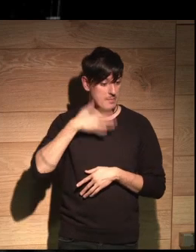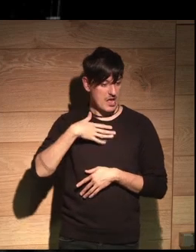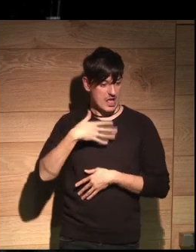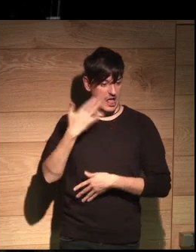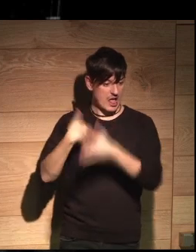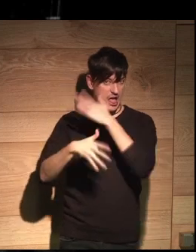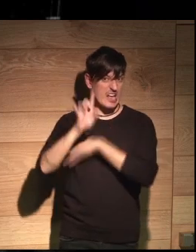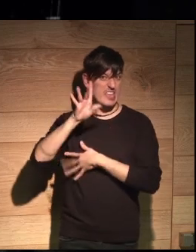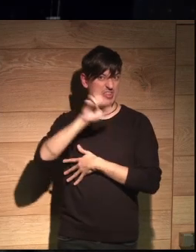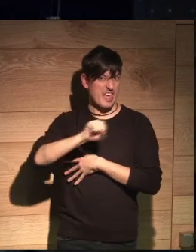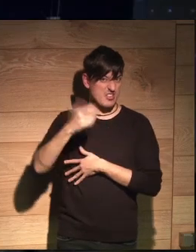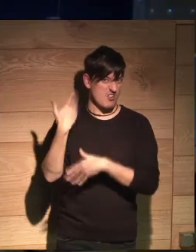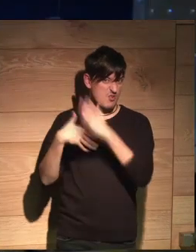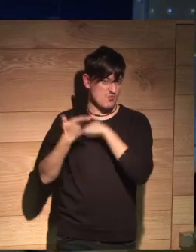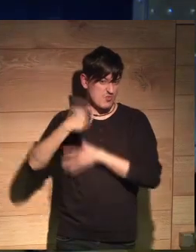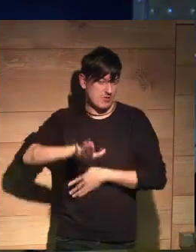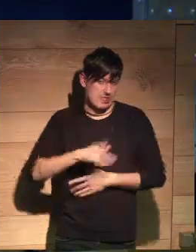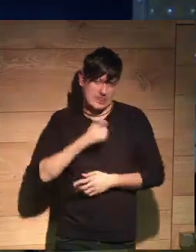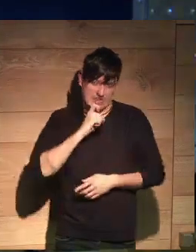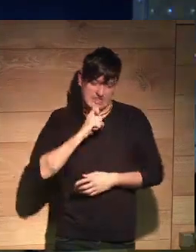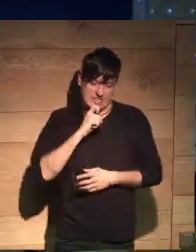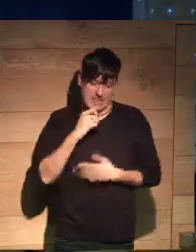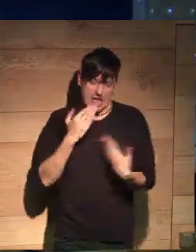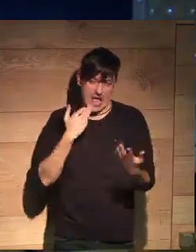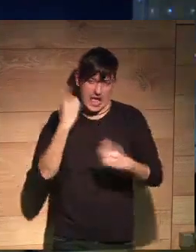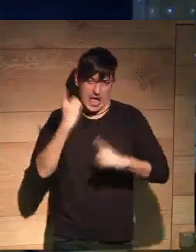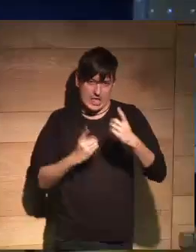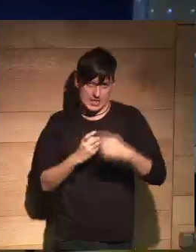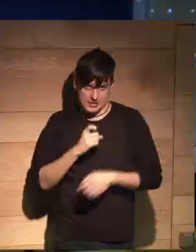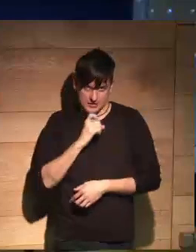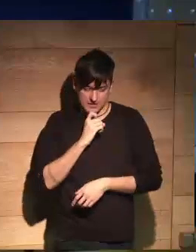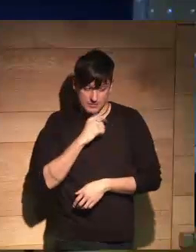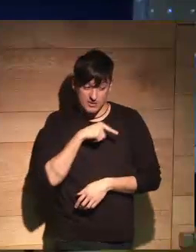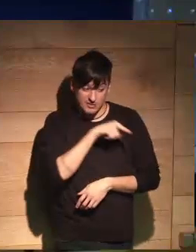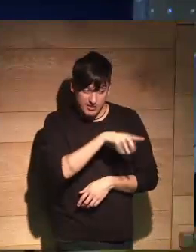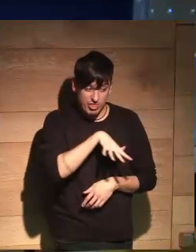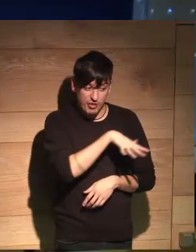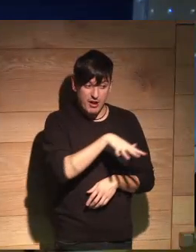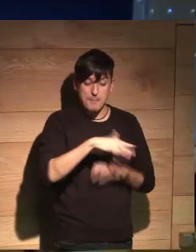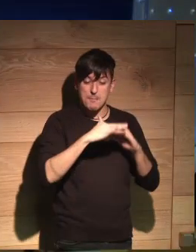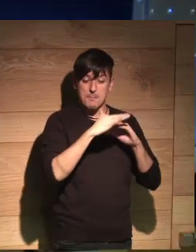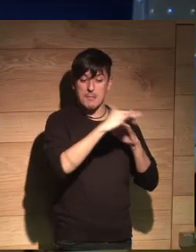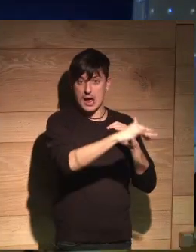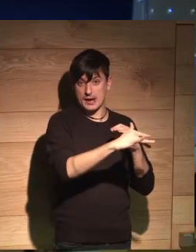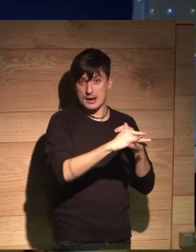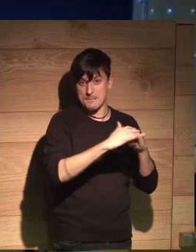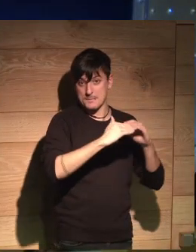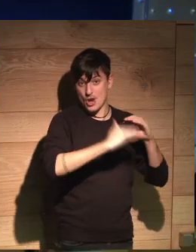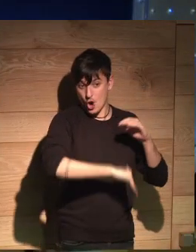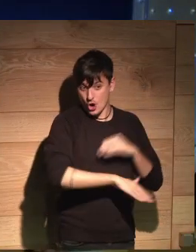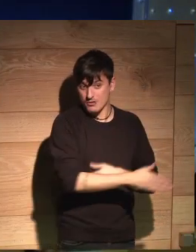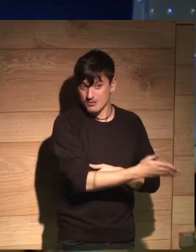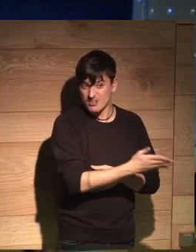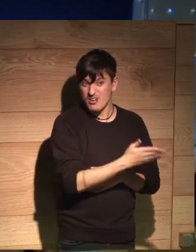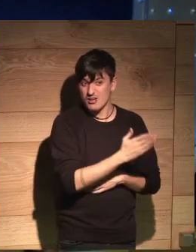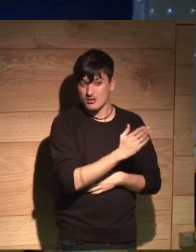años. Entonces era complicado tener la conversación con ella. Pero se desarrolla en el Mar Menor. Pero sobre todo, introduzco